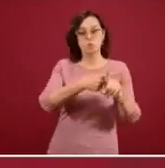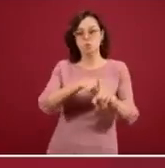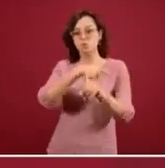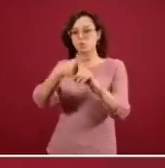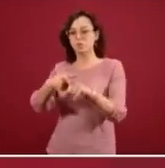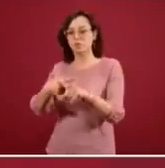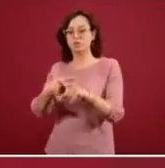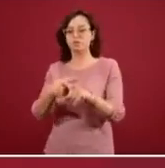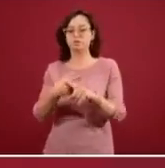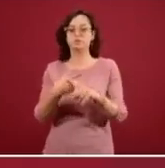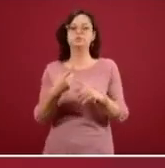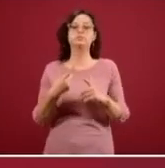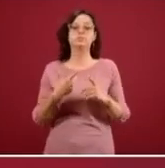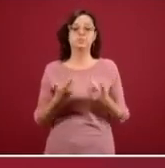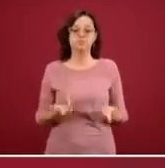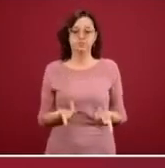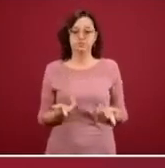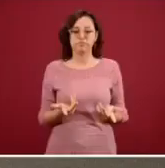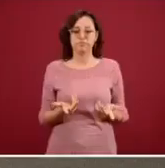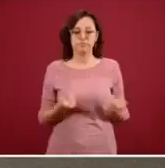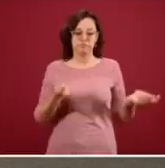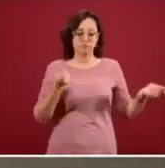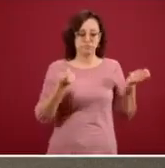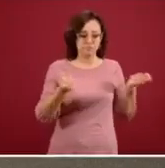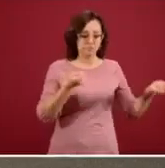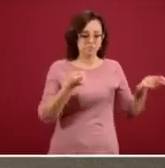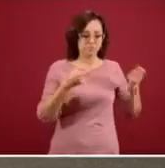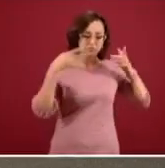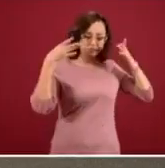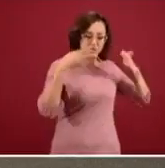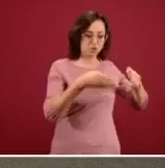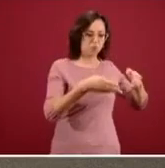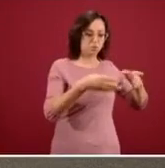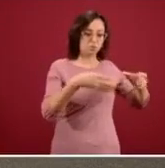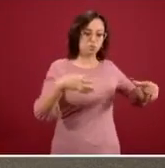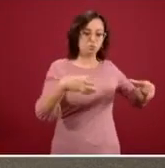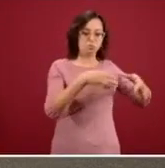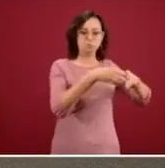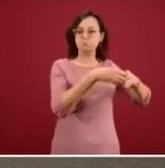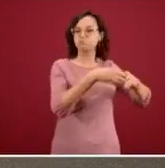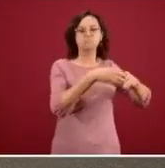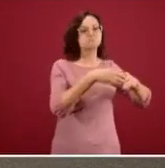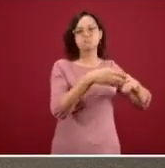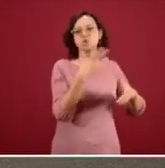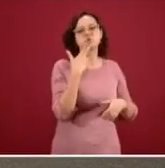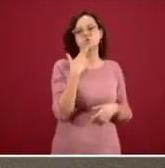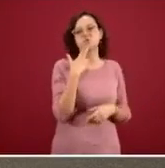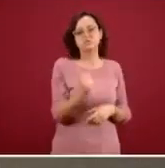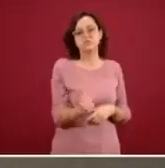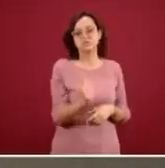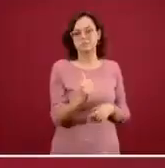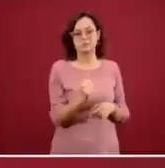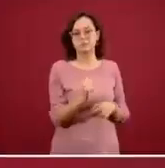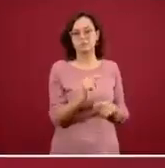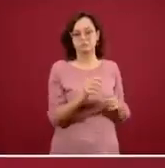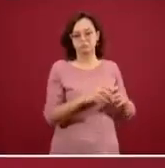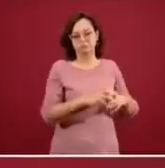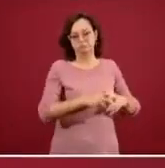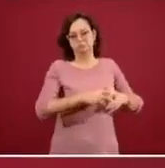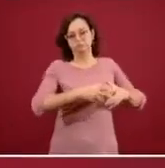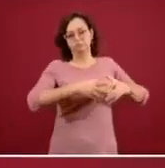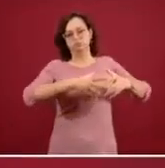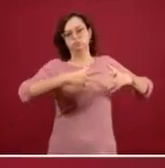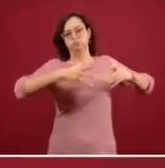que corresponde a la contención centrada en personas empieza a perder utilidad porque no